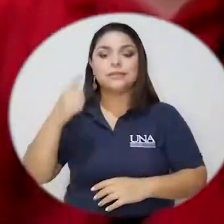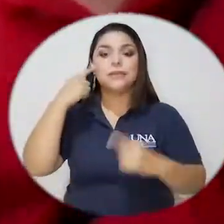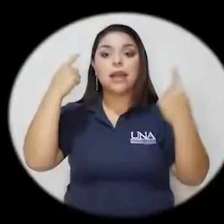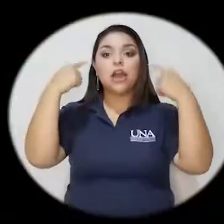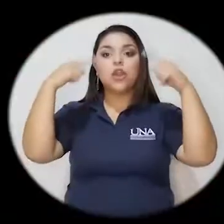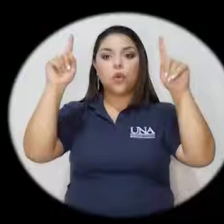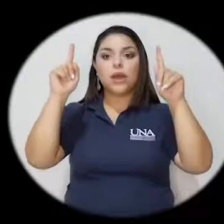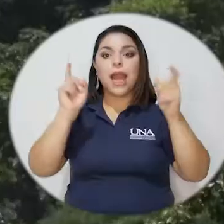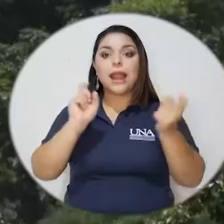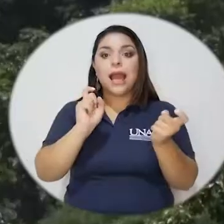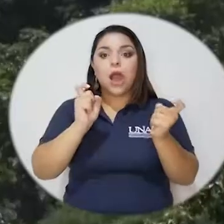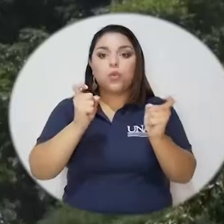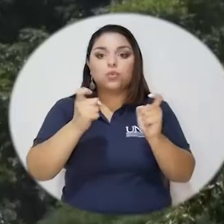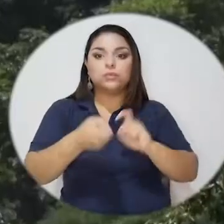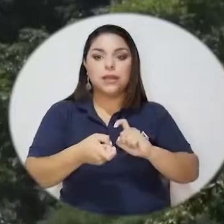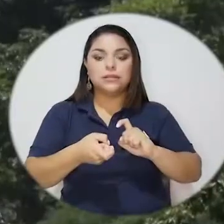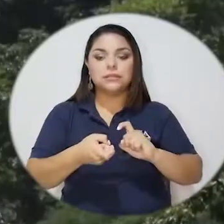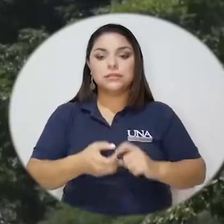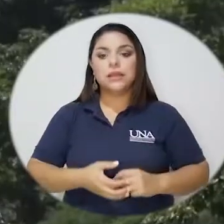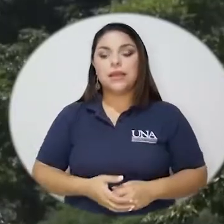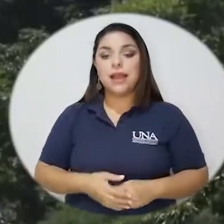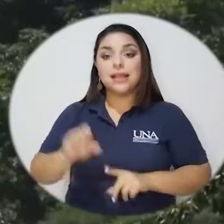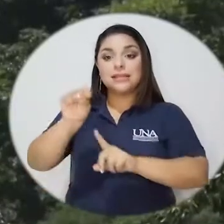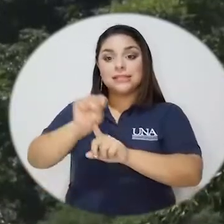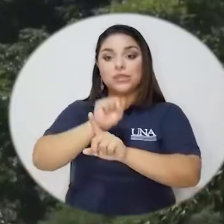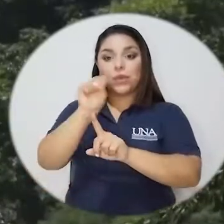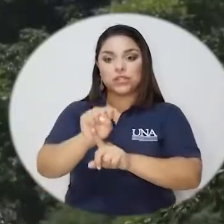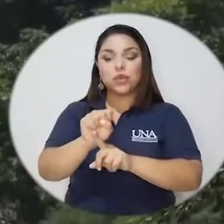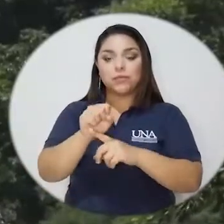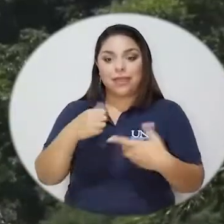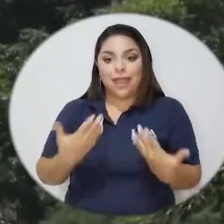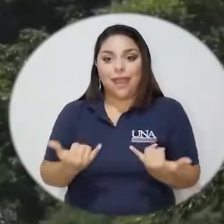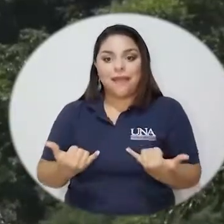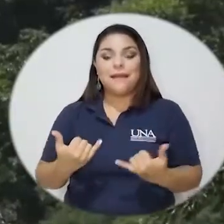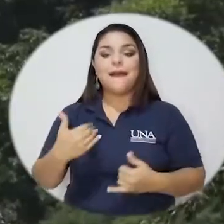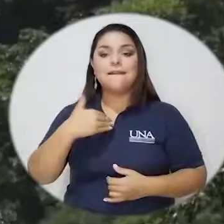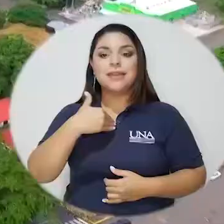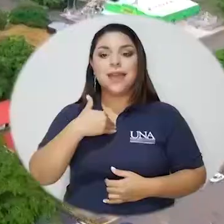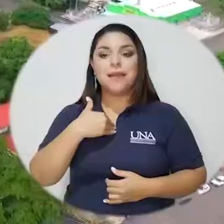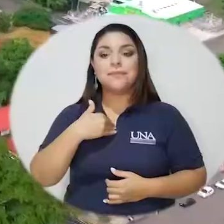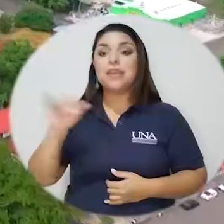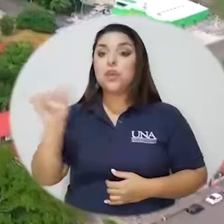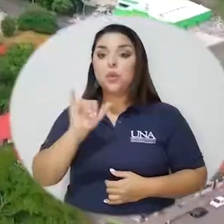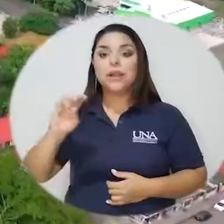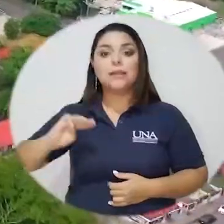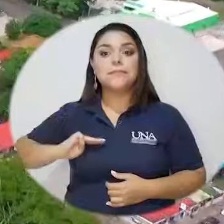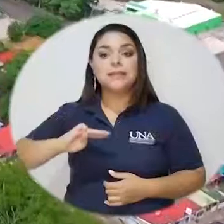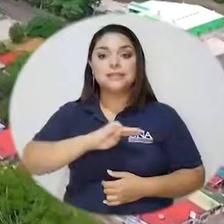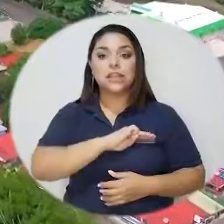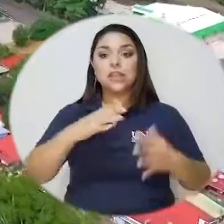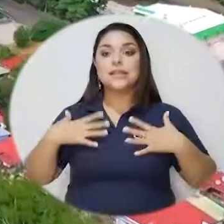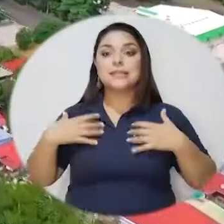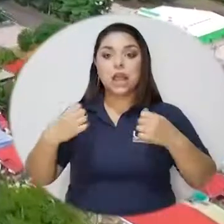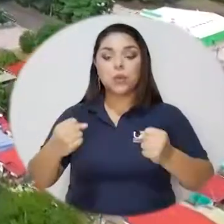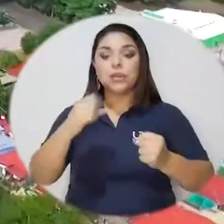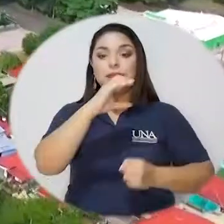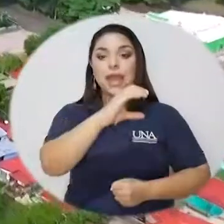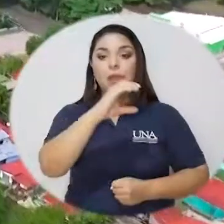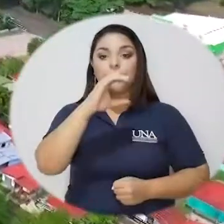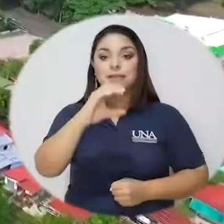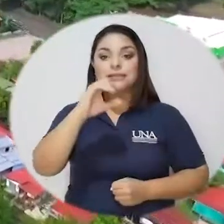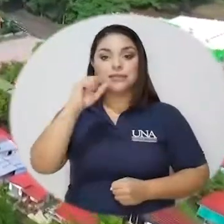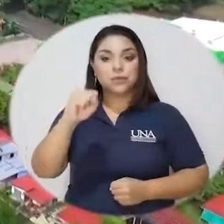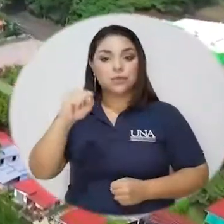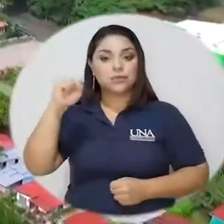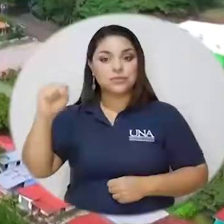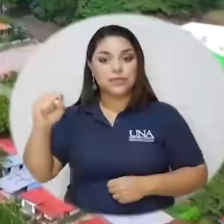para poder irse ajustando a la situación que se venía. Y lo mismo el Ministerio de Salud y la Caja Costarricense del